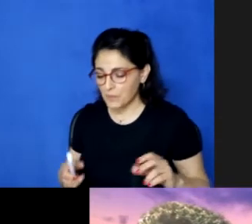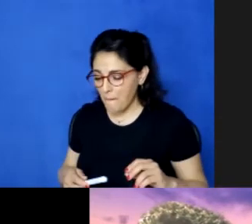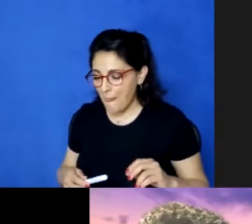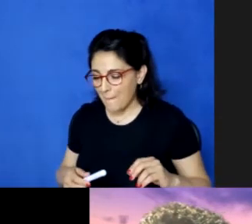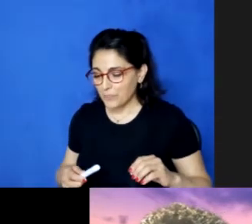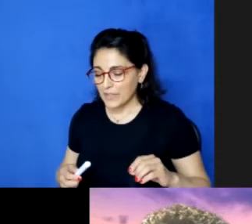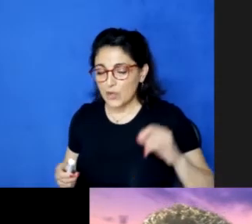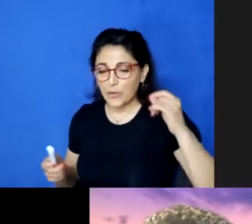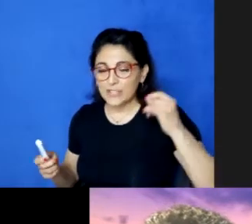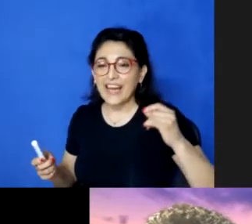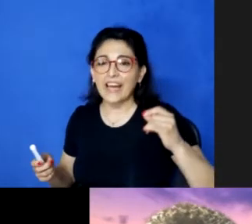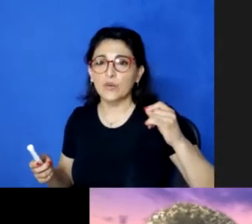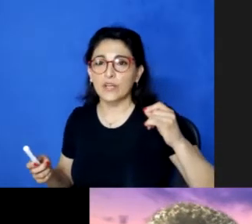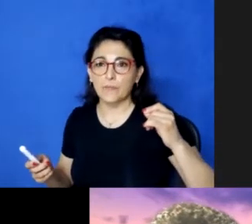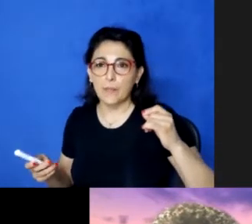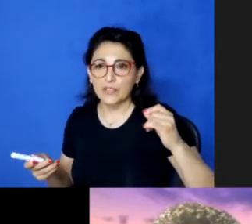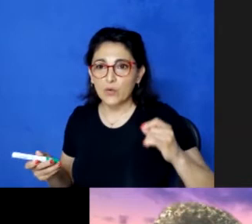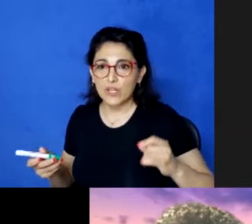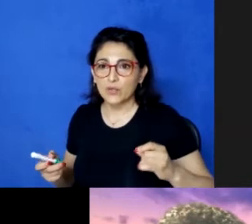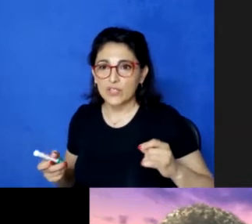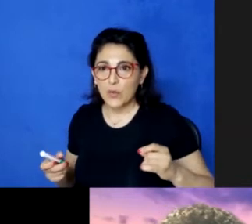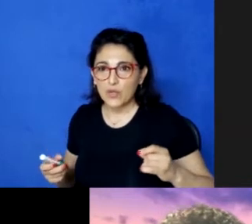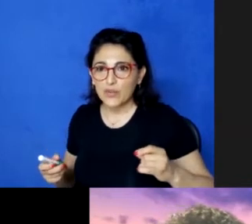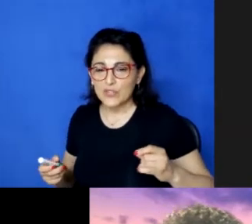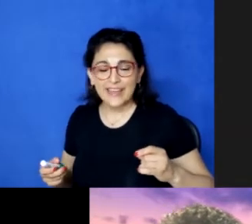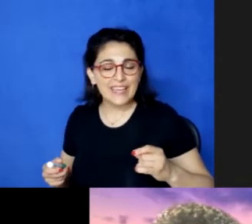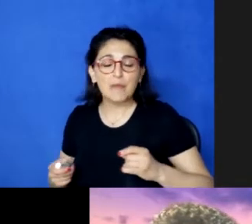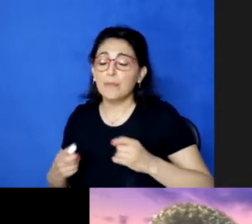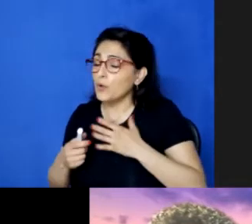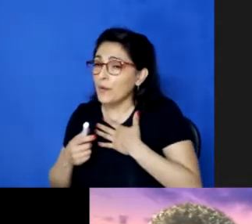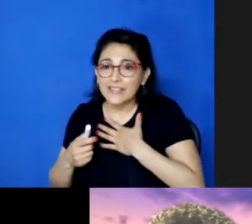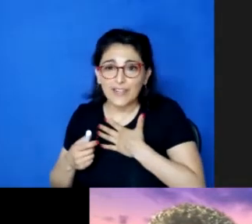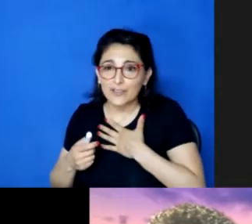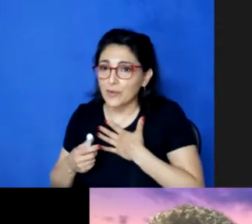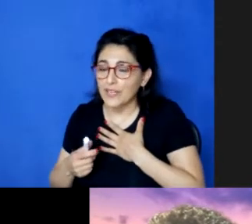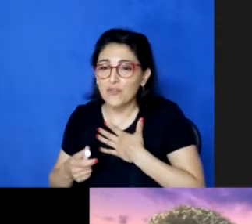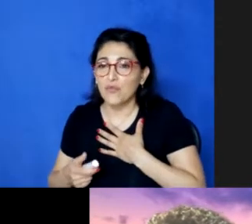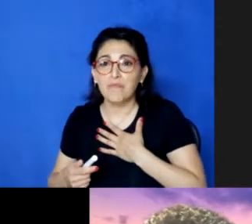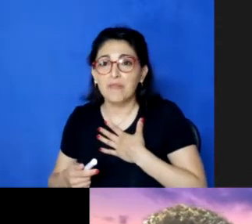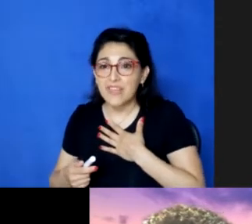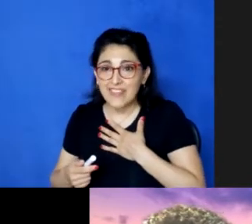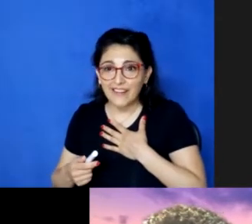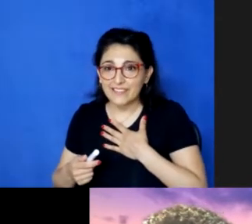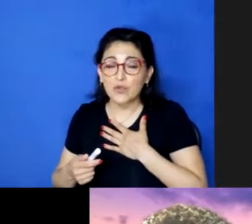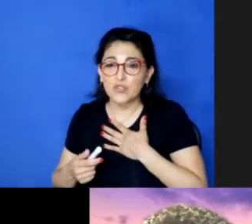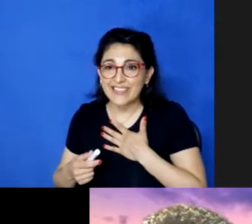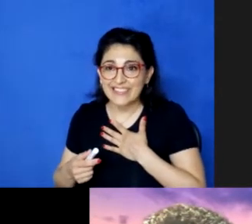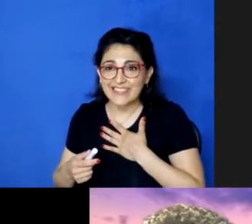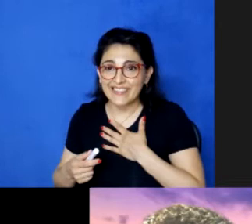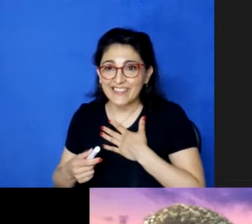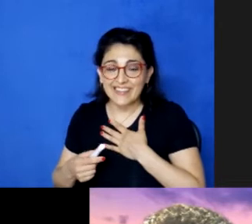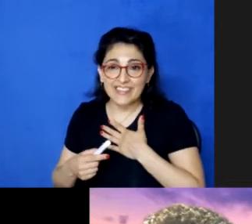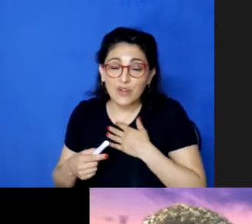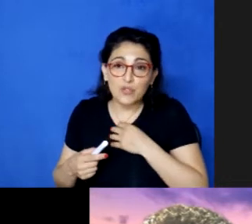enfermo. Yo me ponía a escuchar tus audios y me preocupaba tanto, porque nunca en mi vida te escuché